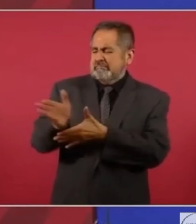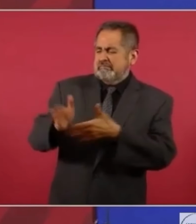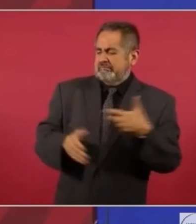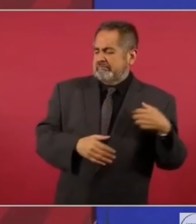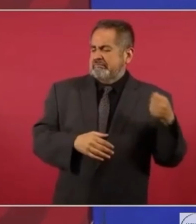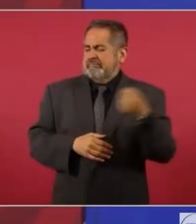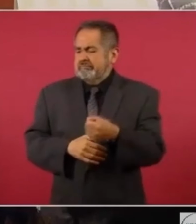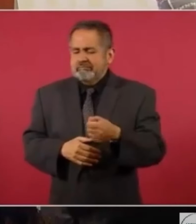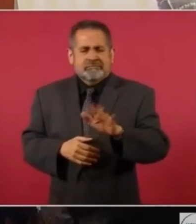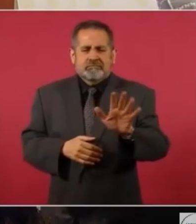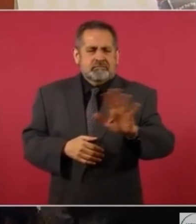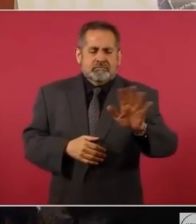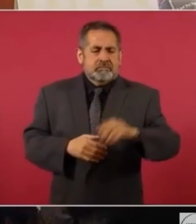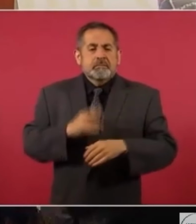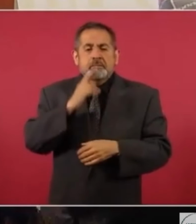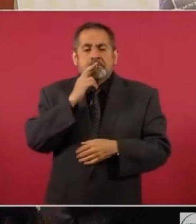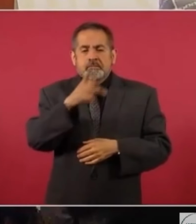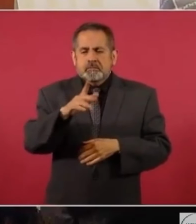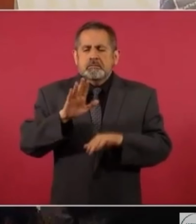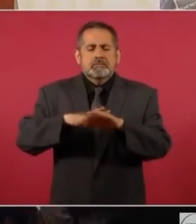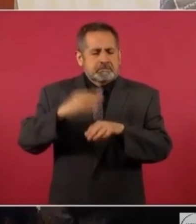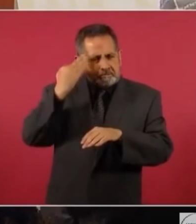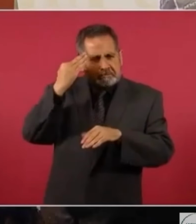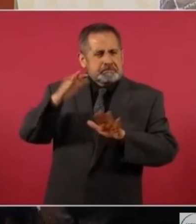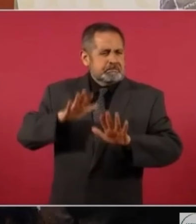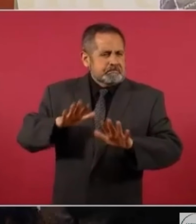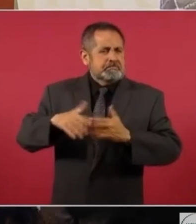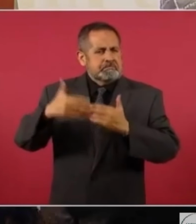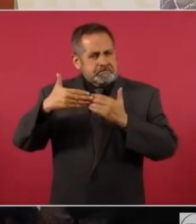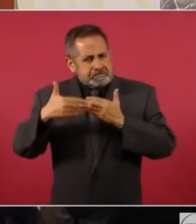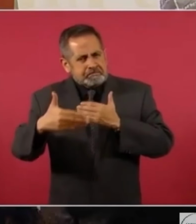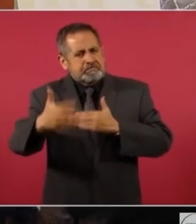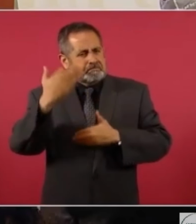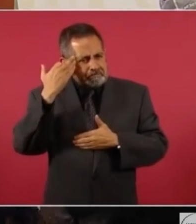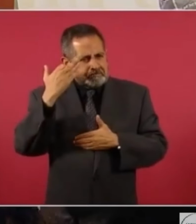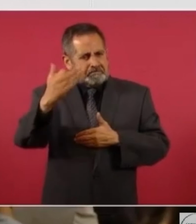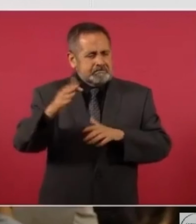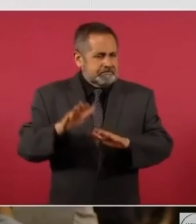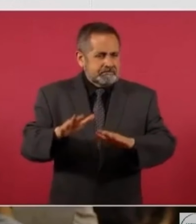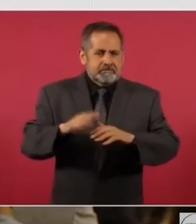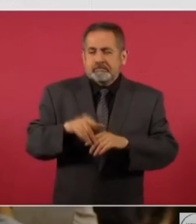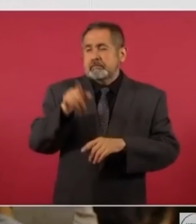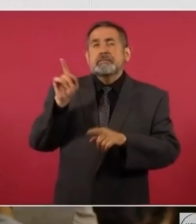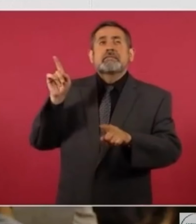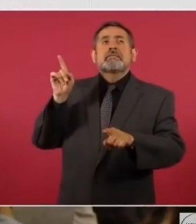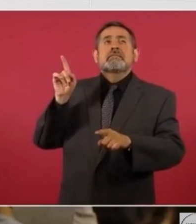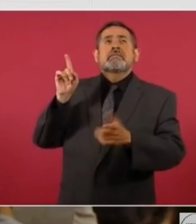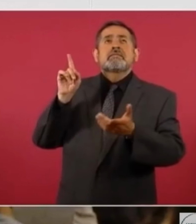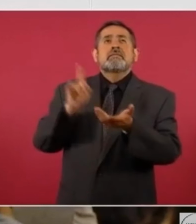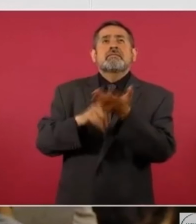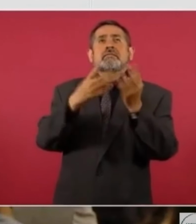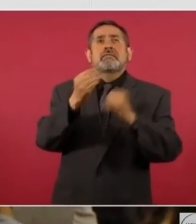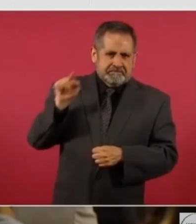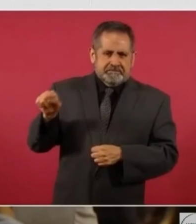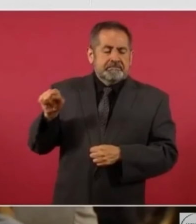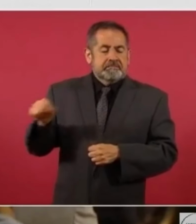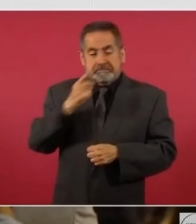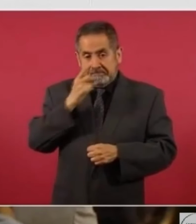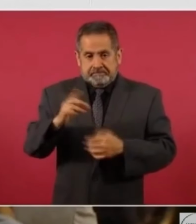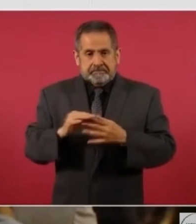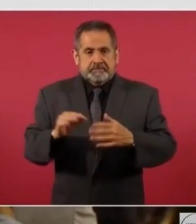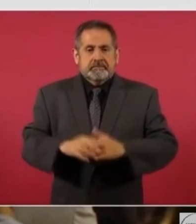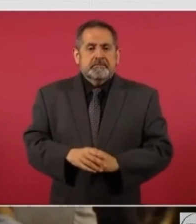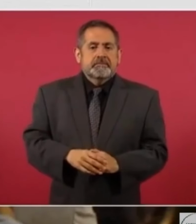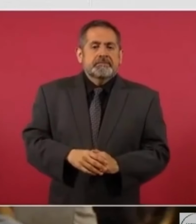La solución necesita de más tiempo. Estos son los años 20 del siglo pasado.